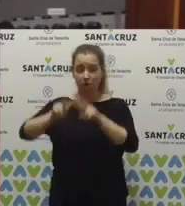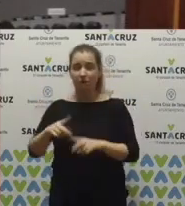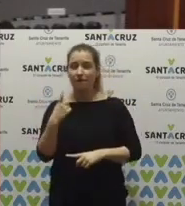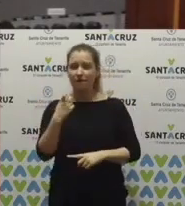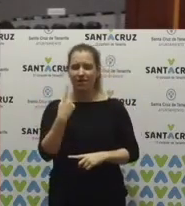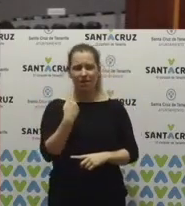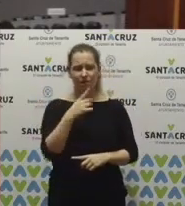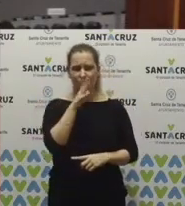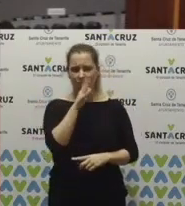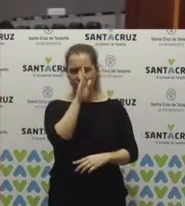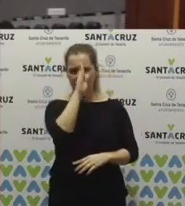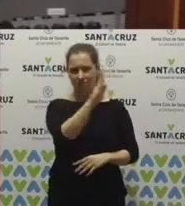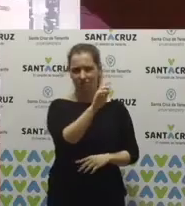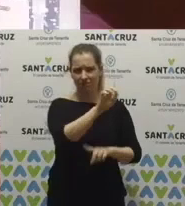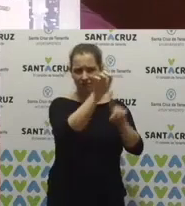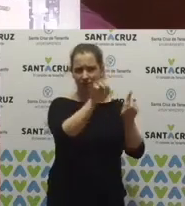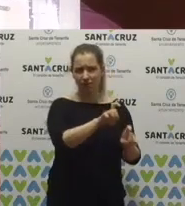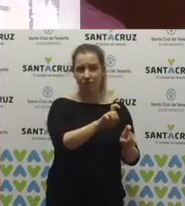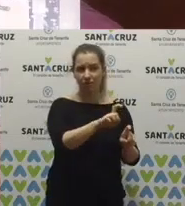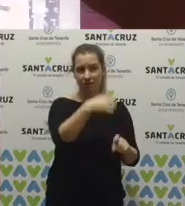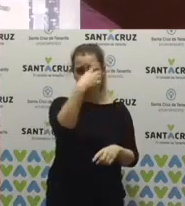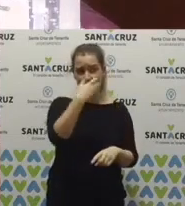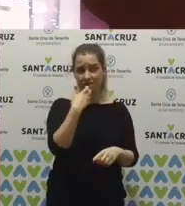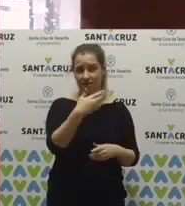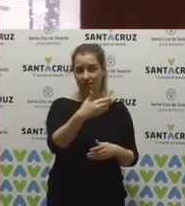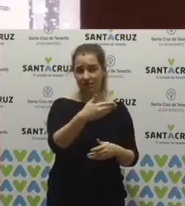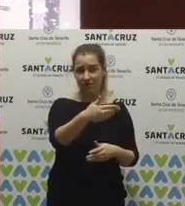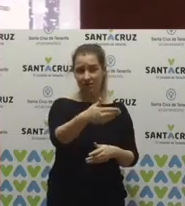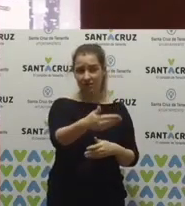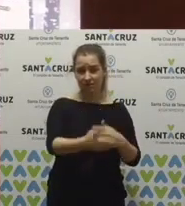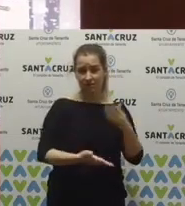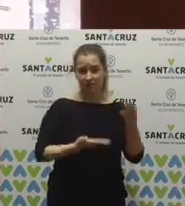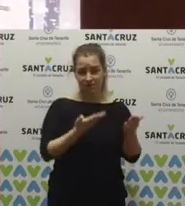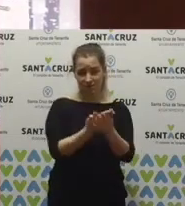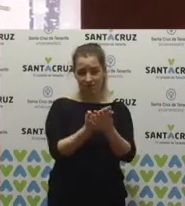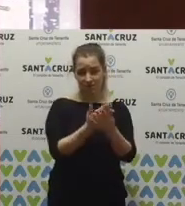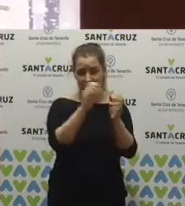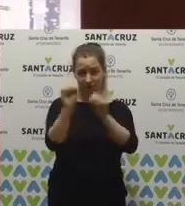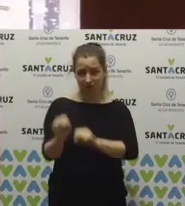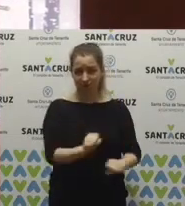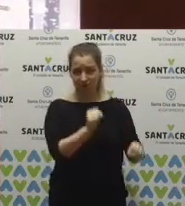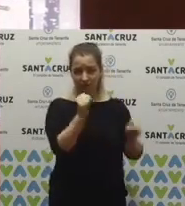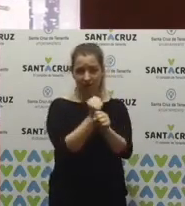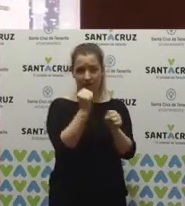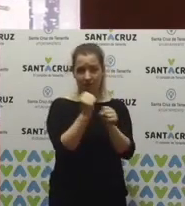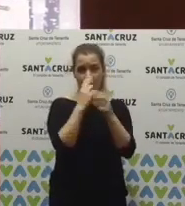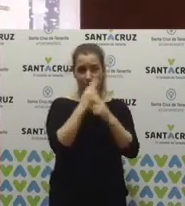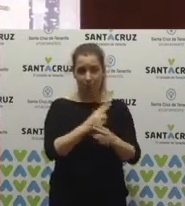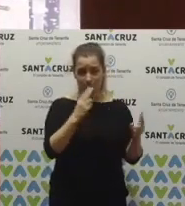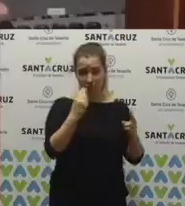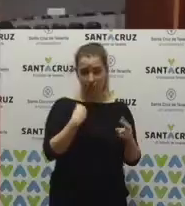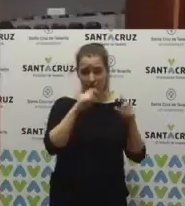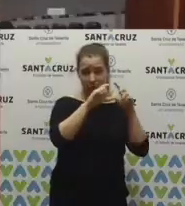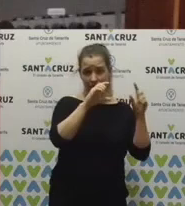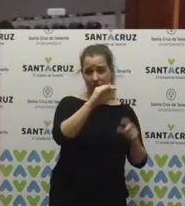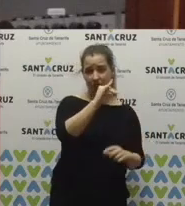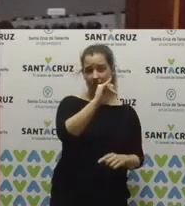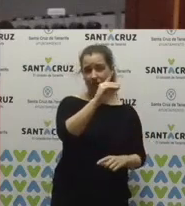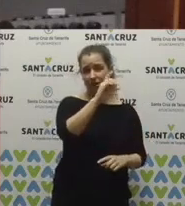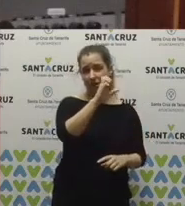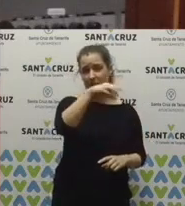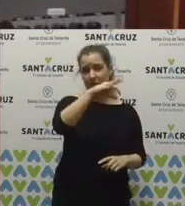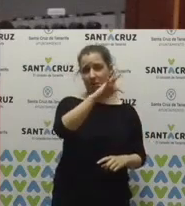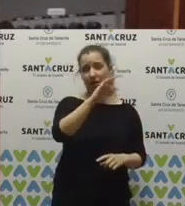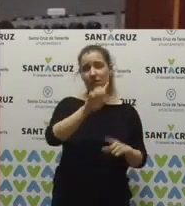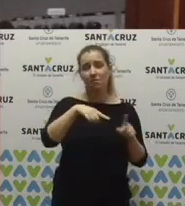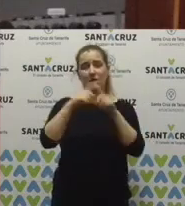señor trujillo saber si vamos a contar con su apoyo en la defensa del empleo público en sí de matt y en y de ccoo